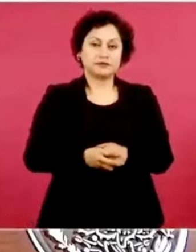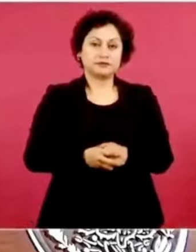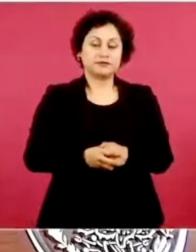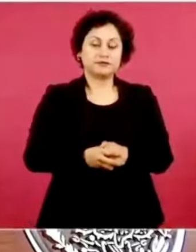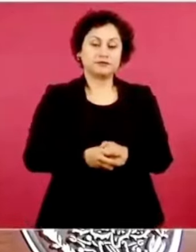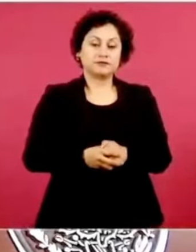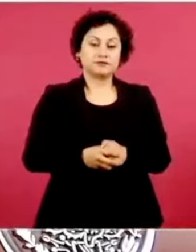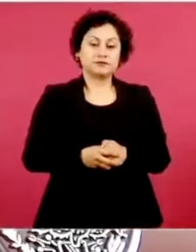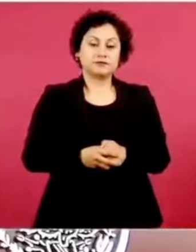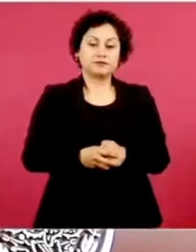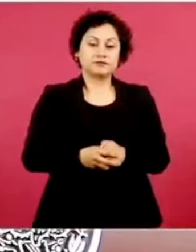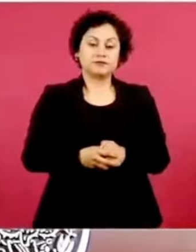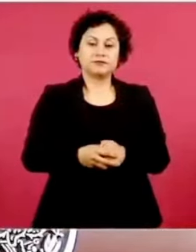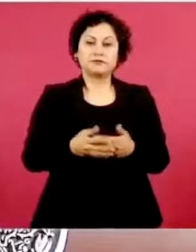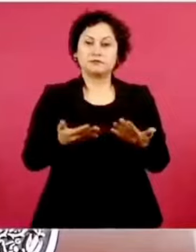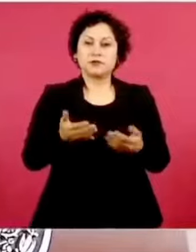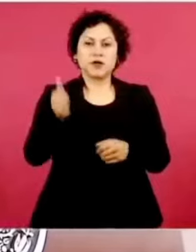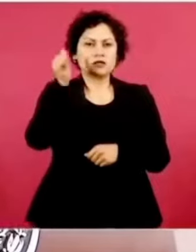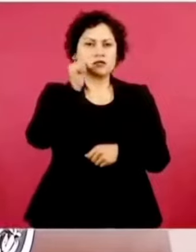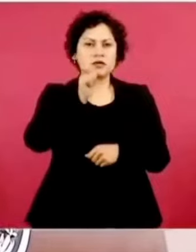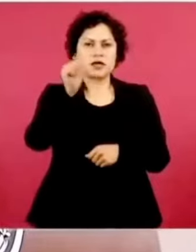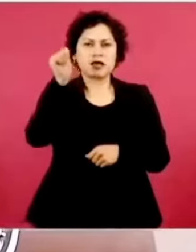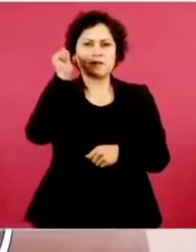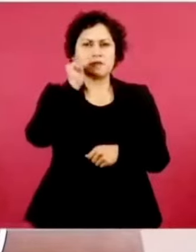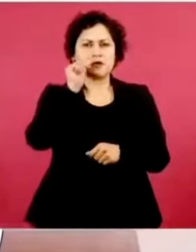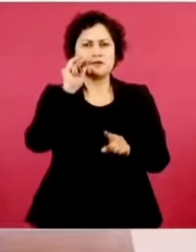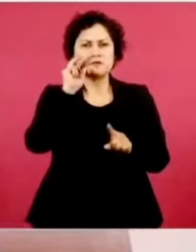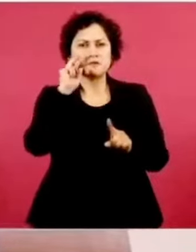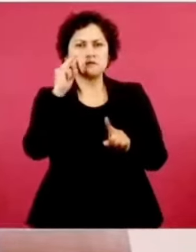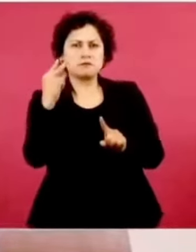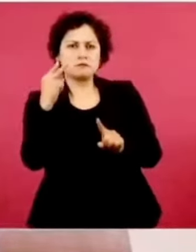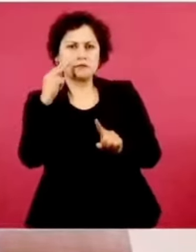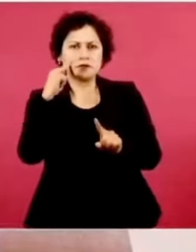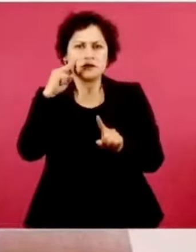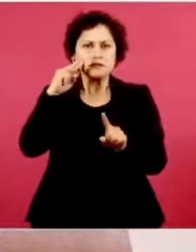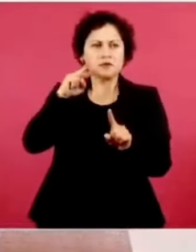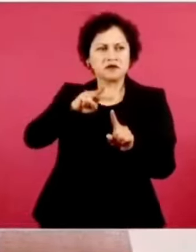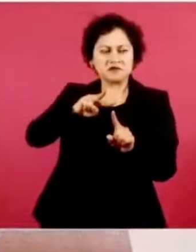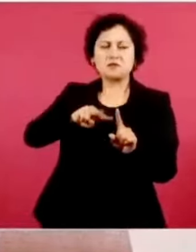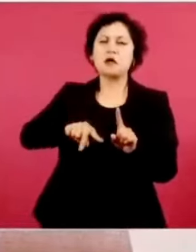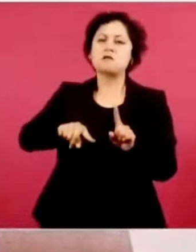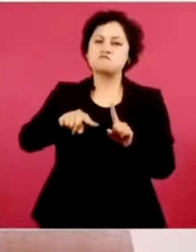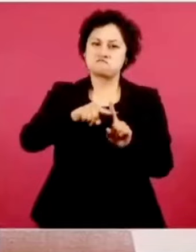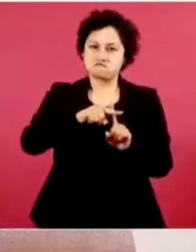ver todo con optimismo, se dice coloquialmente